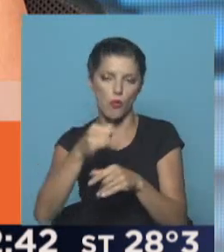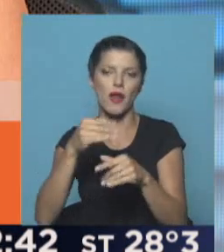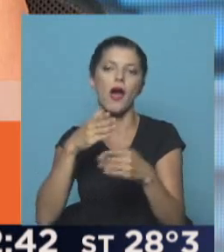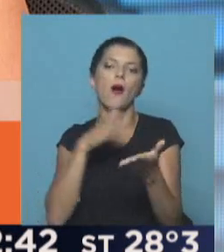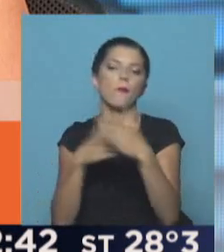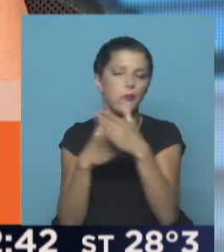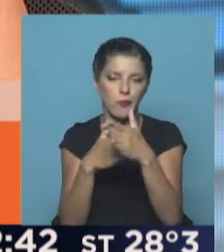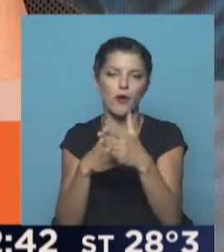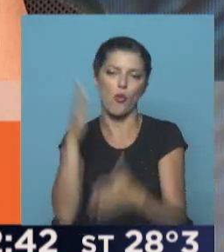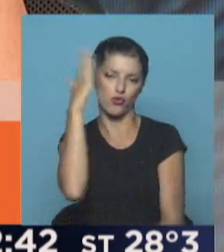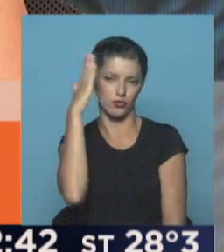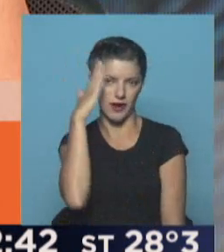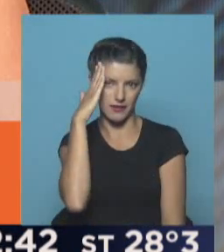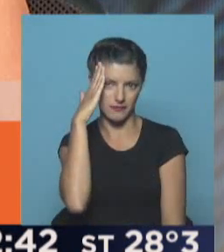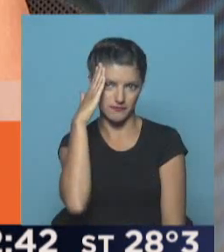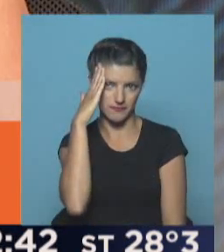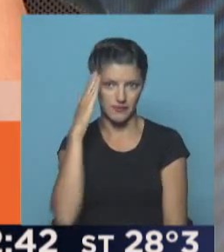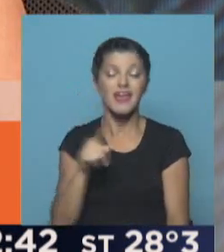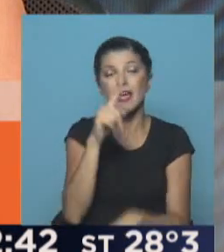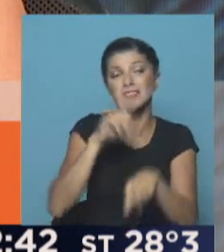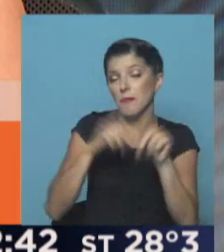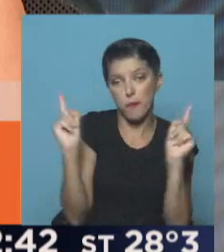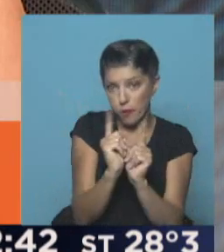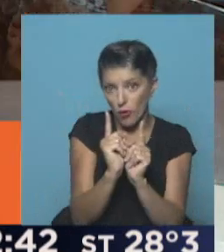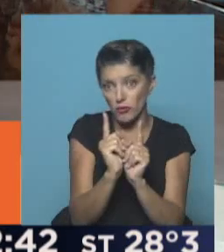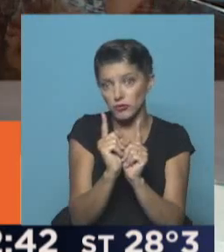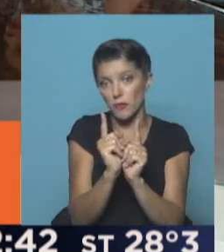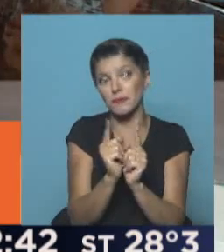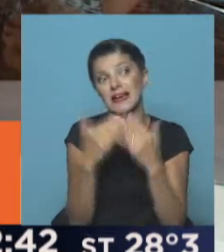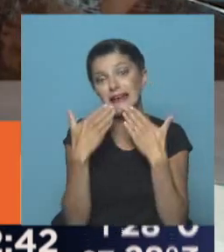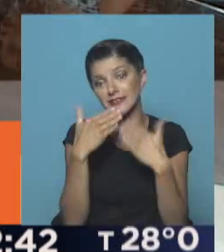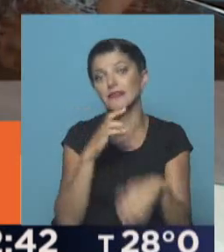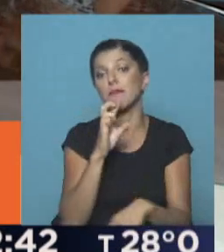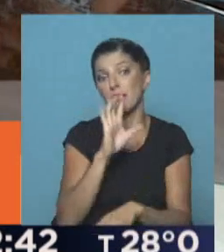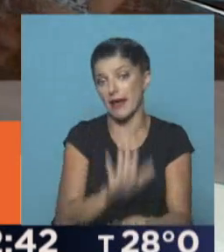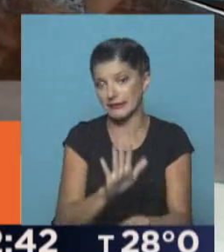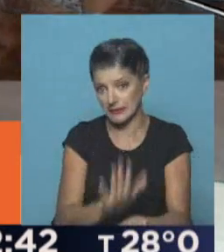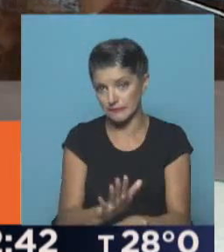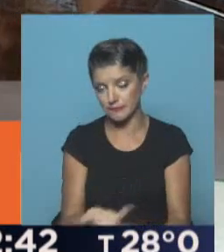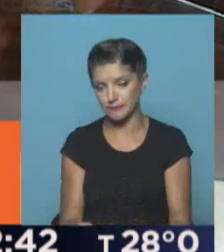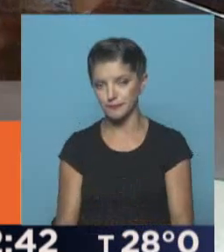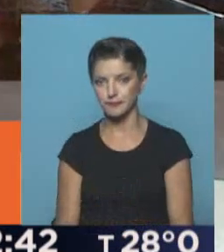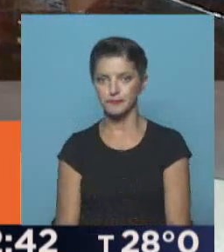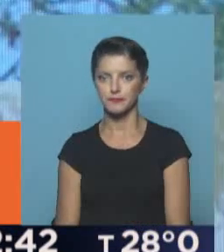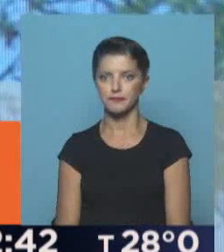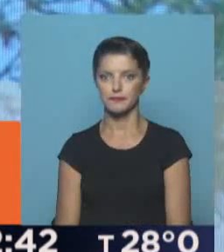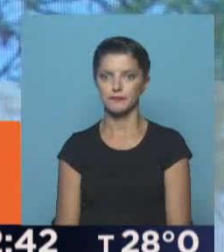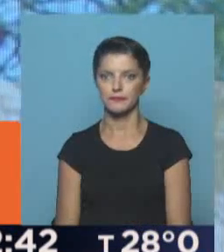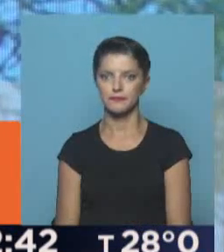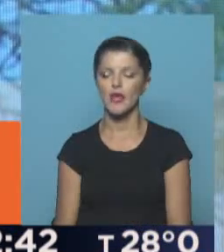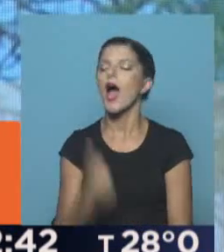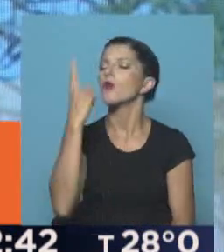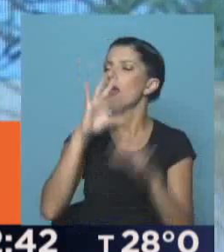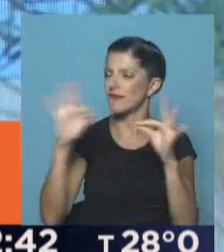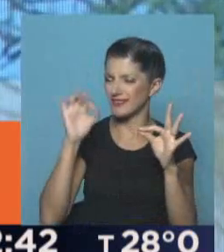lograr, que sí construyó Donald Trump en tan poco tiempo. Cecilia, bueno, hay una clásica frase de la cultura política